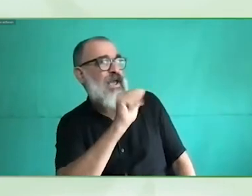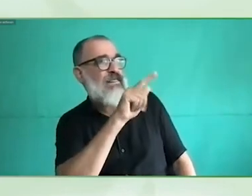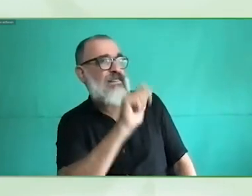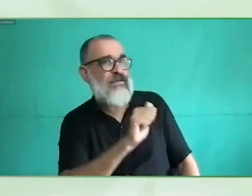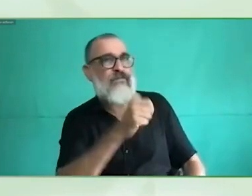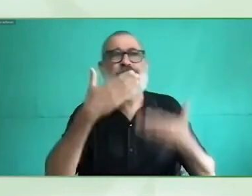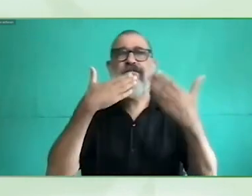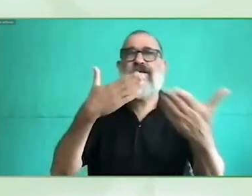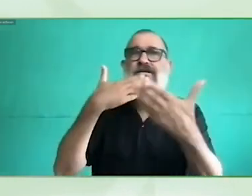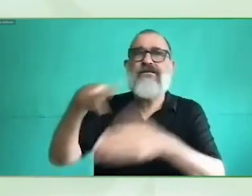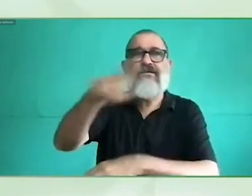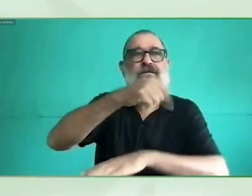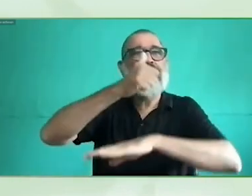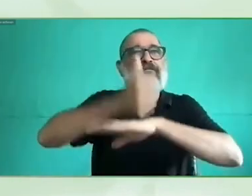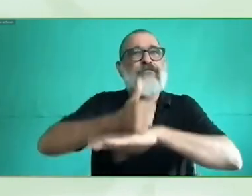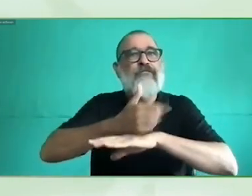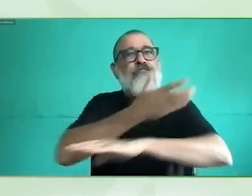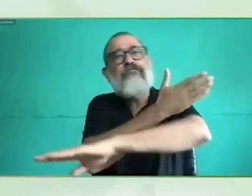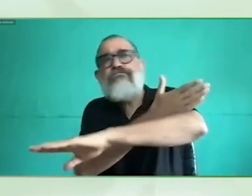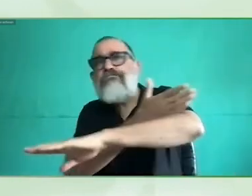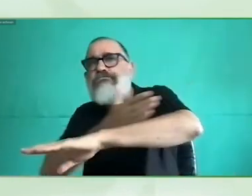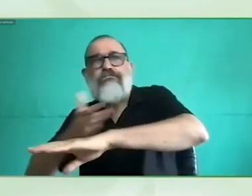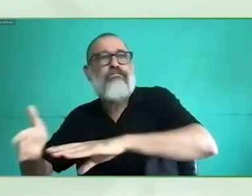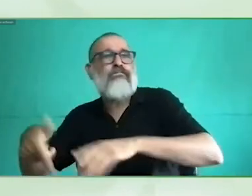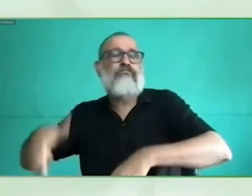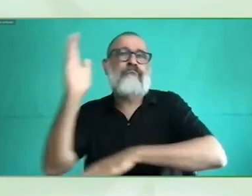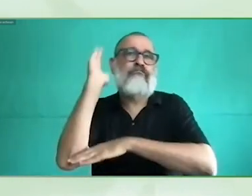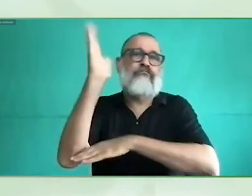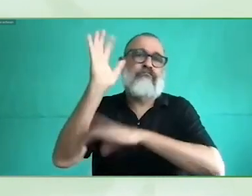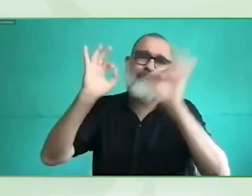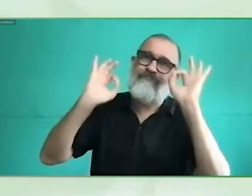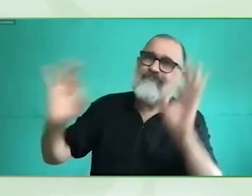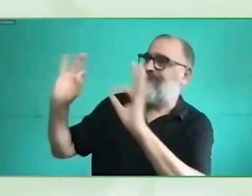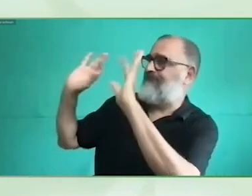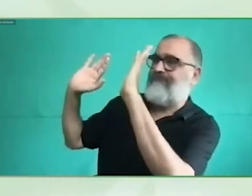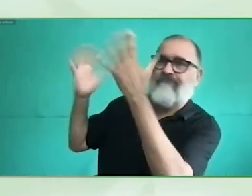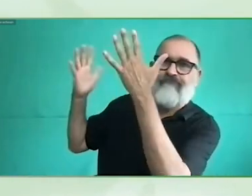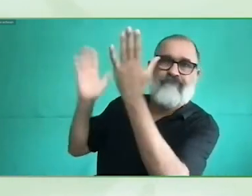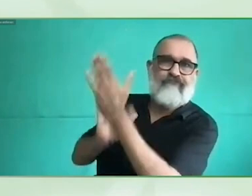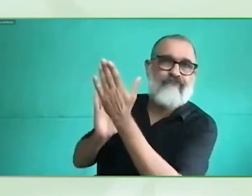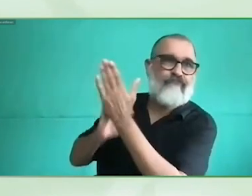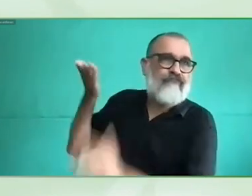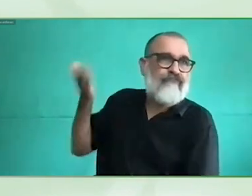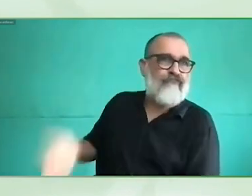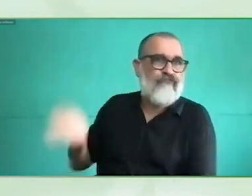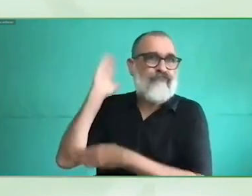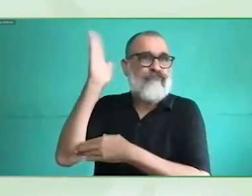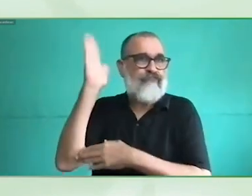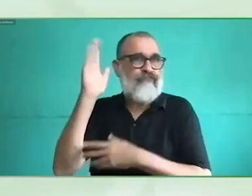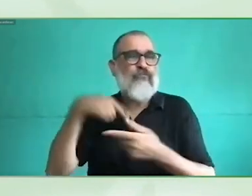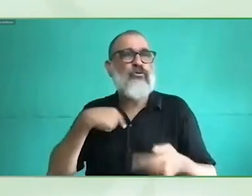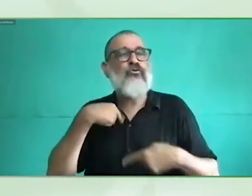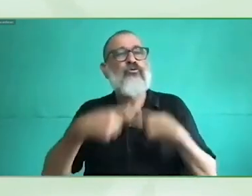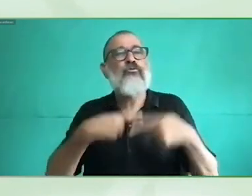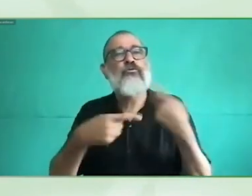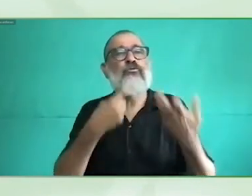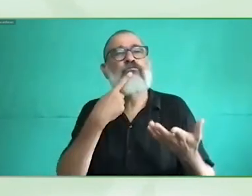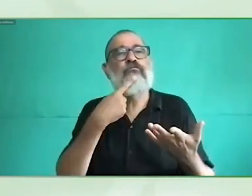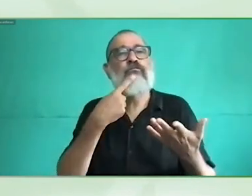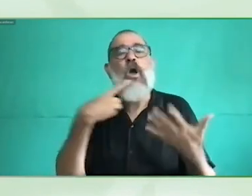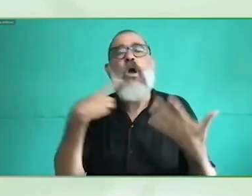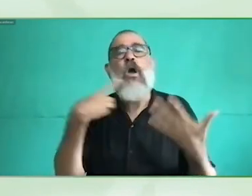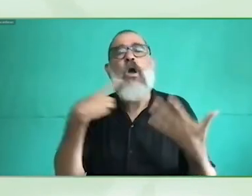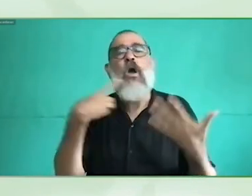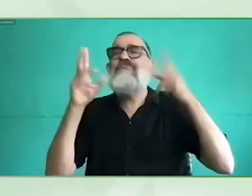Cómo se dice sigo impresionada por todas las cosas que Irene tiene que compartir con nosotros Así que tal como dice Nati los invitamos a usar